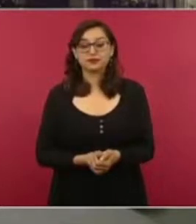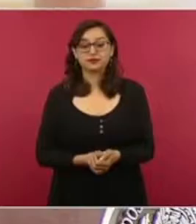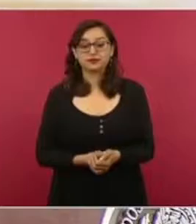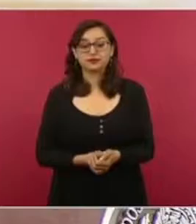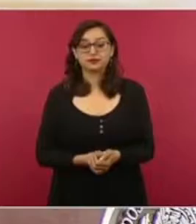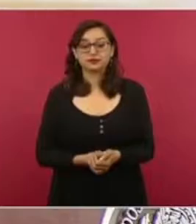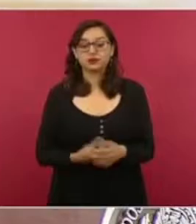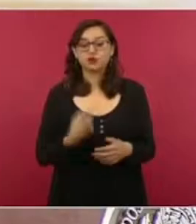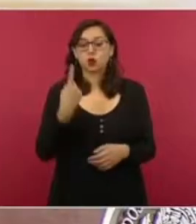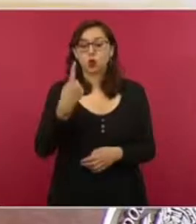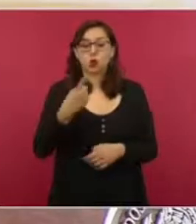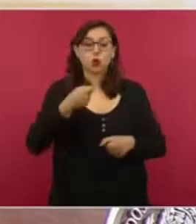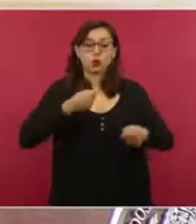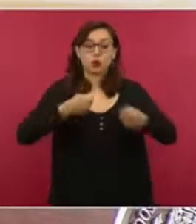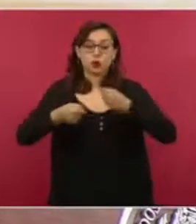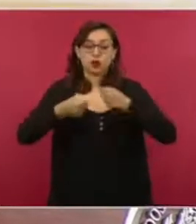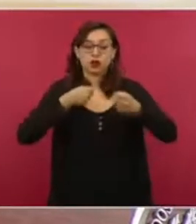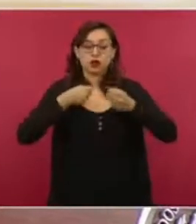un periodista